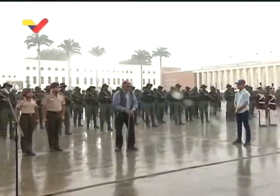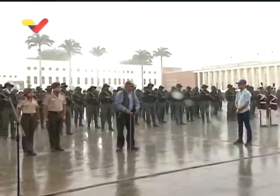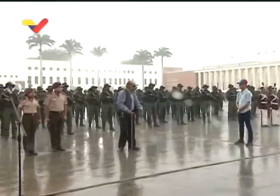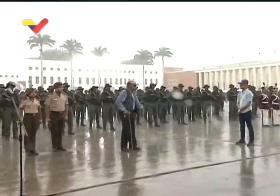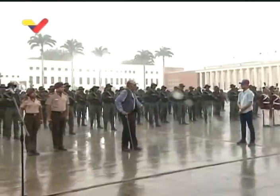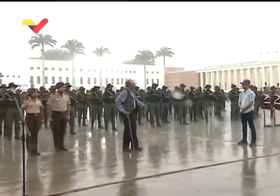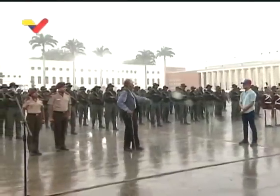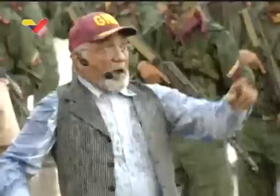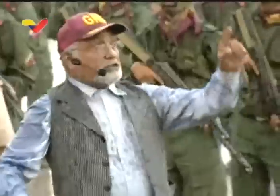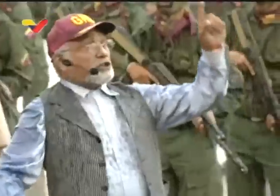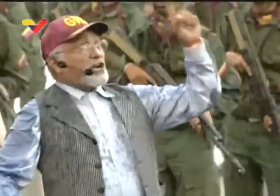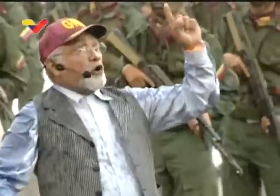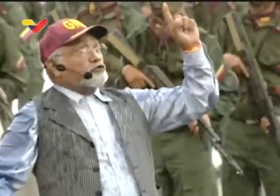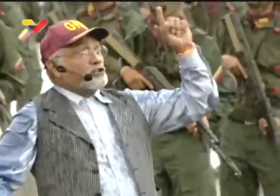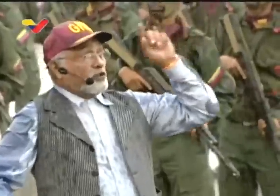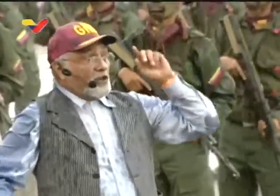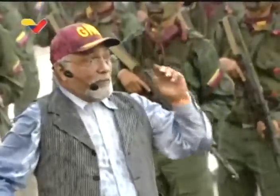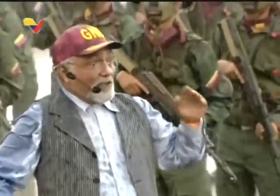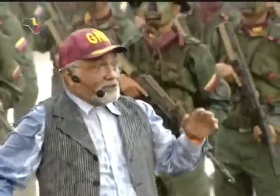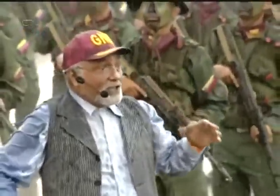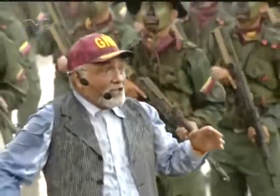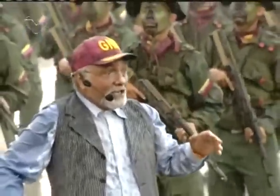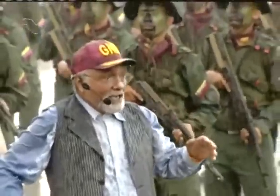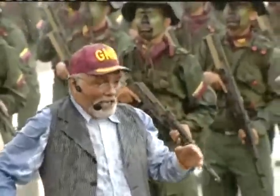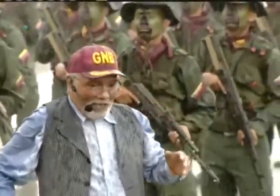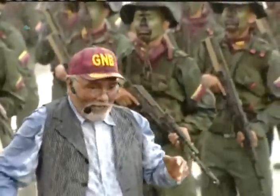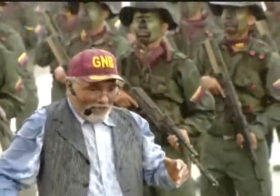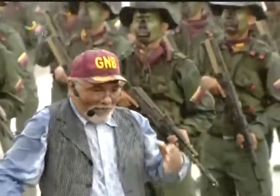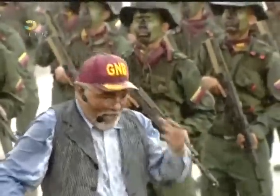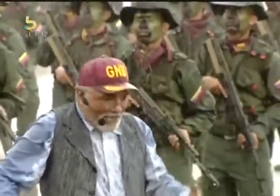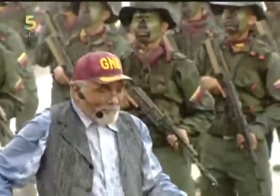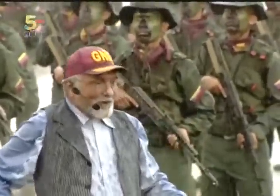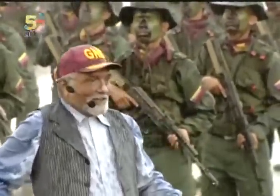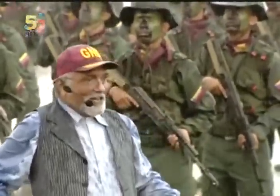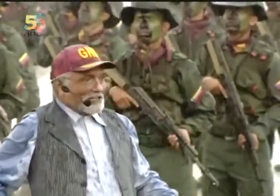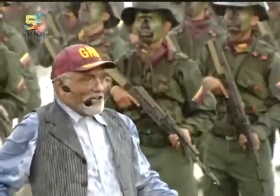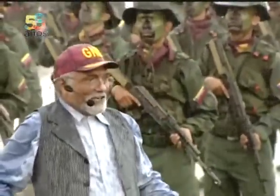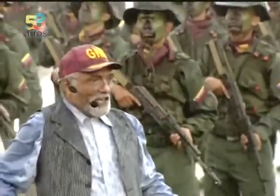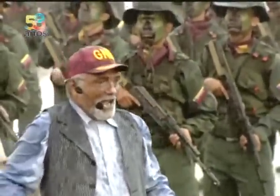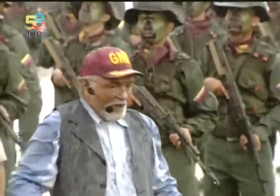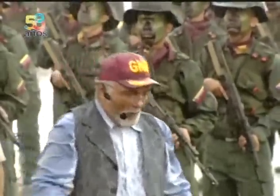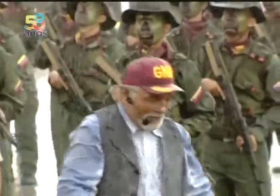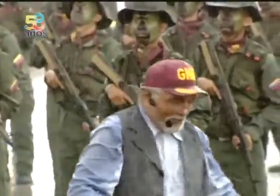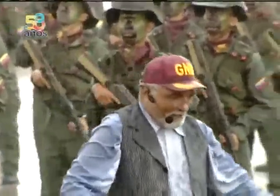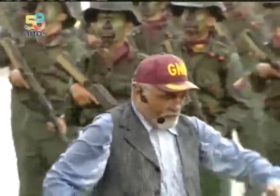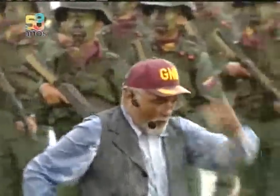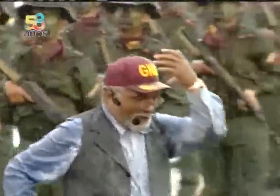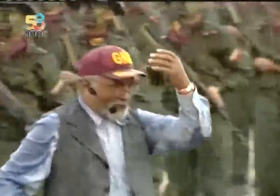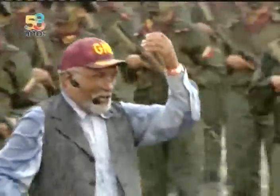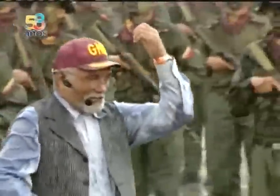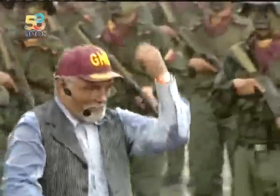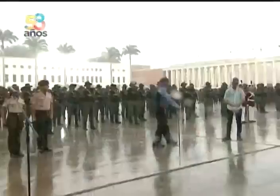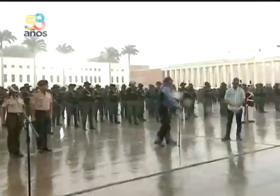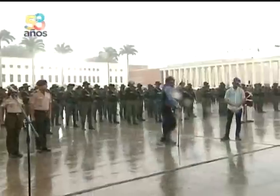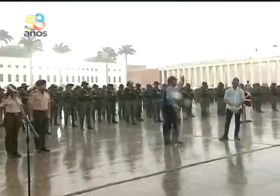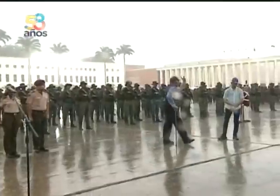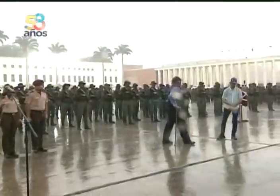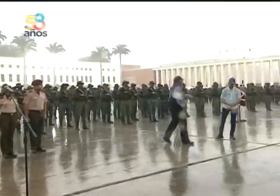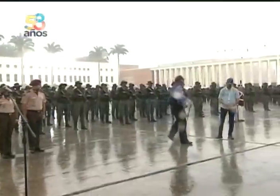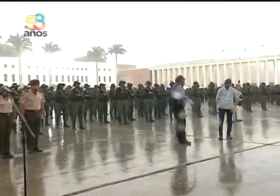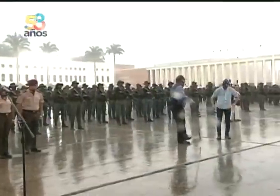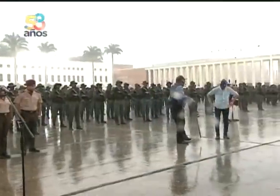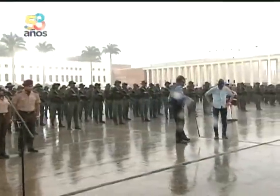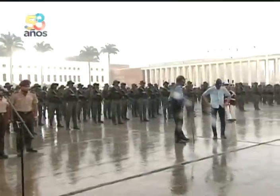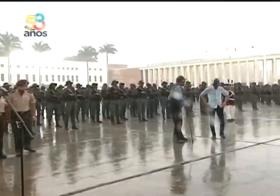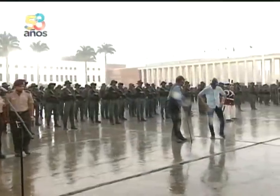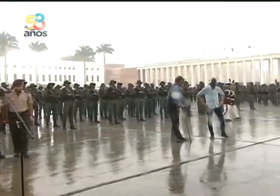muchachas que vienen desde lo más recóndito del país y que quieren pertenecer a nuestra Fuerza Armada